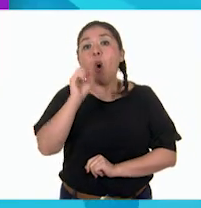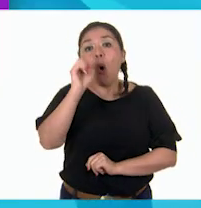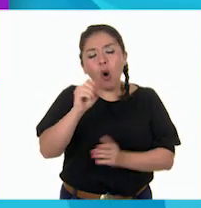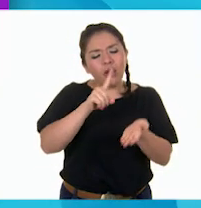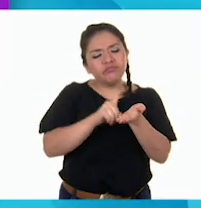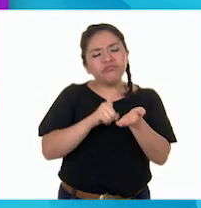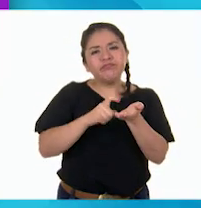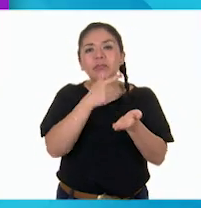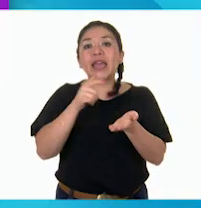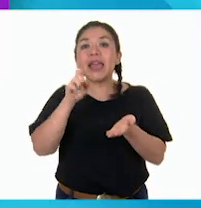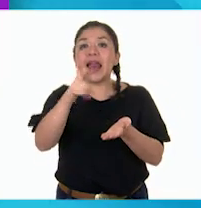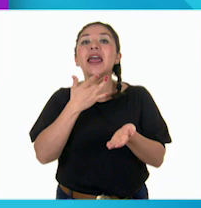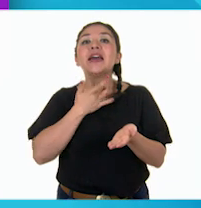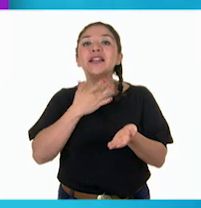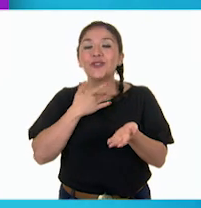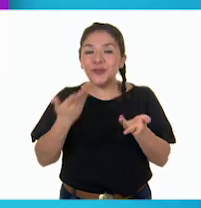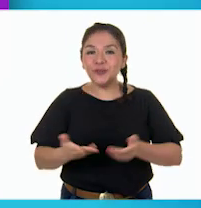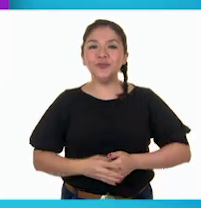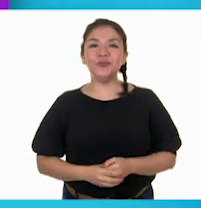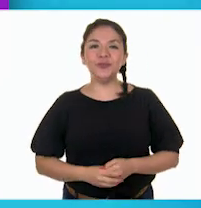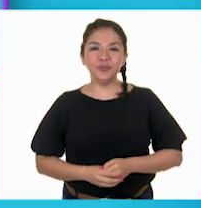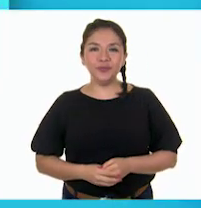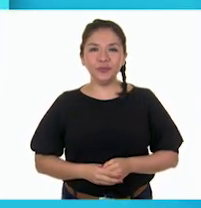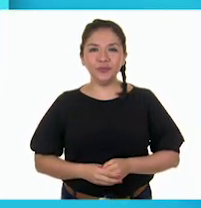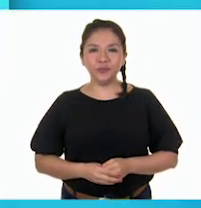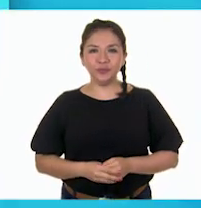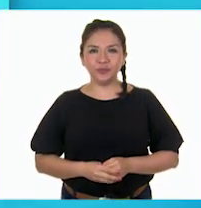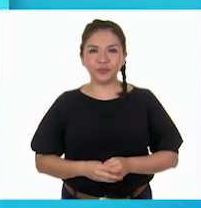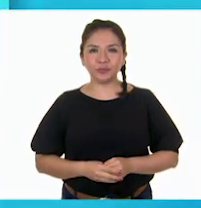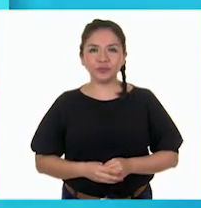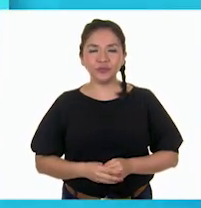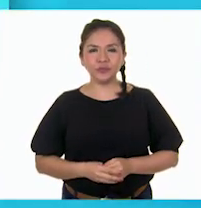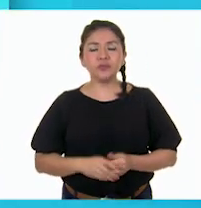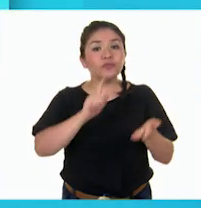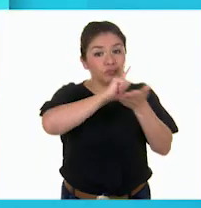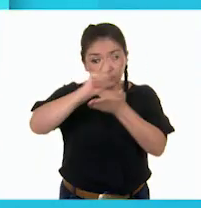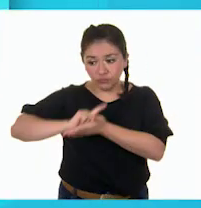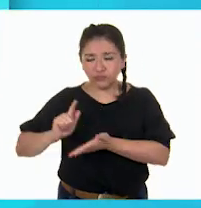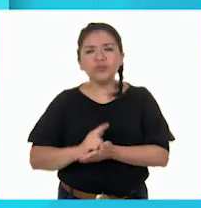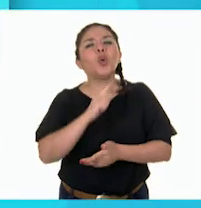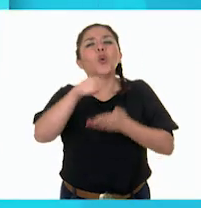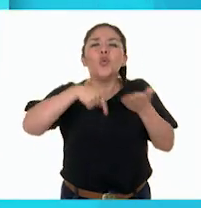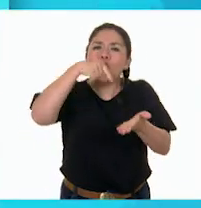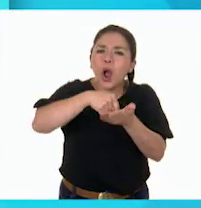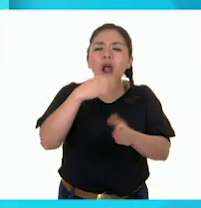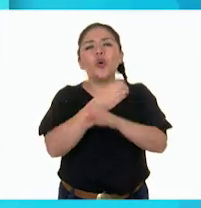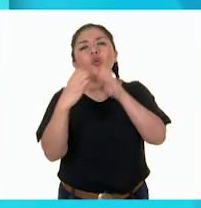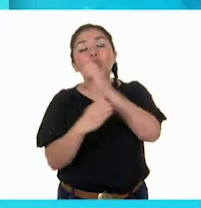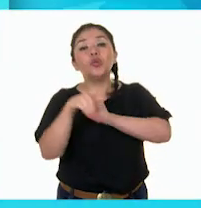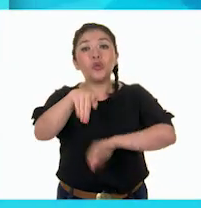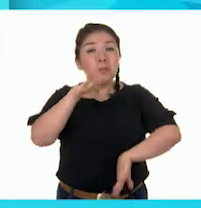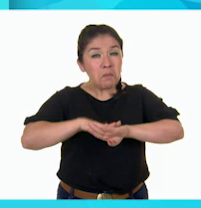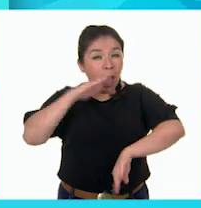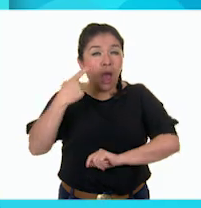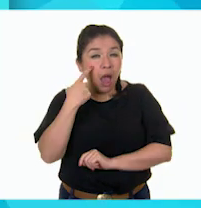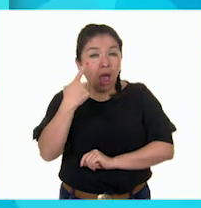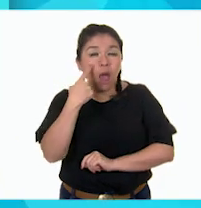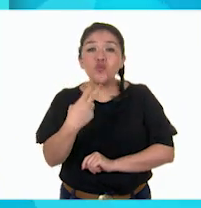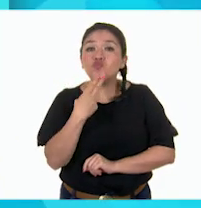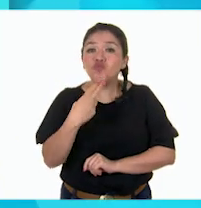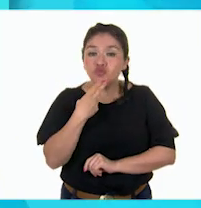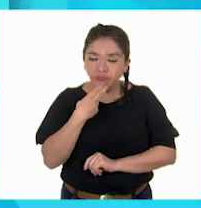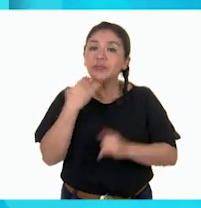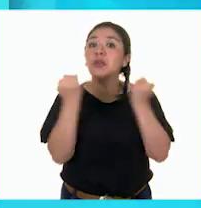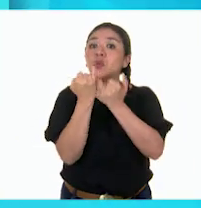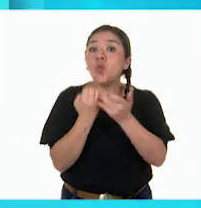aplica desinfectante a base de agua y alcohol. Desinfecta las superficies de los objetos que más utilizas. También